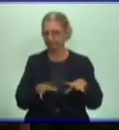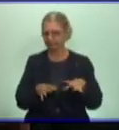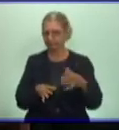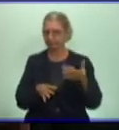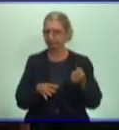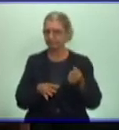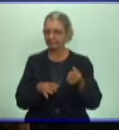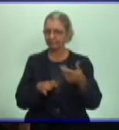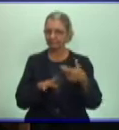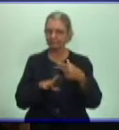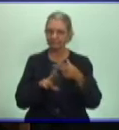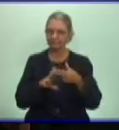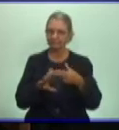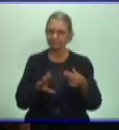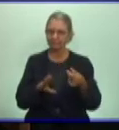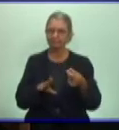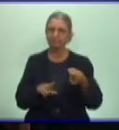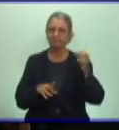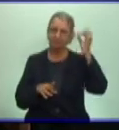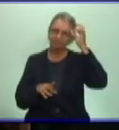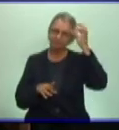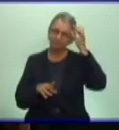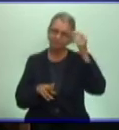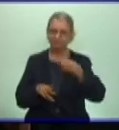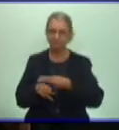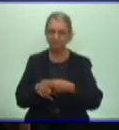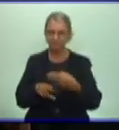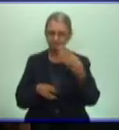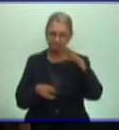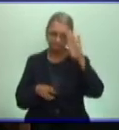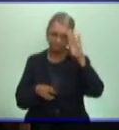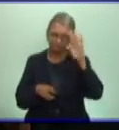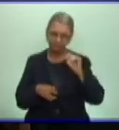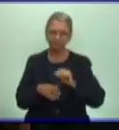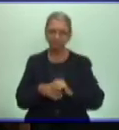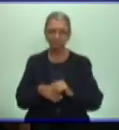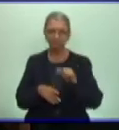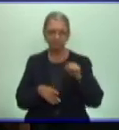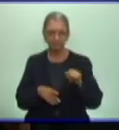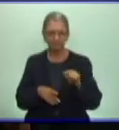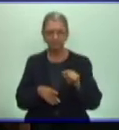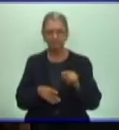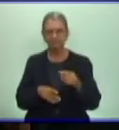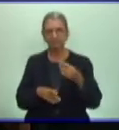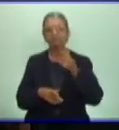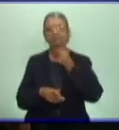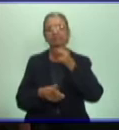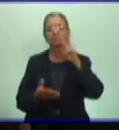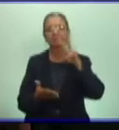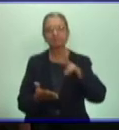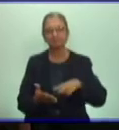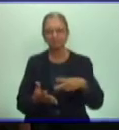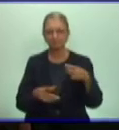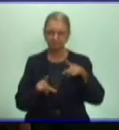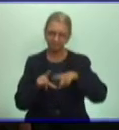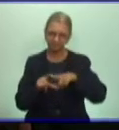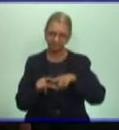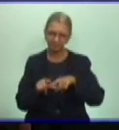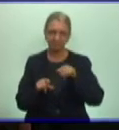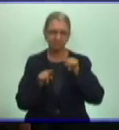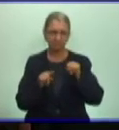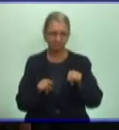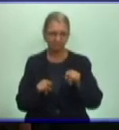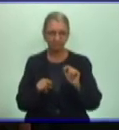asignaturas Lengua Española e Historia de Cuba, pues vamos a evaluar los contenidos que tenían orientado a través de